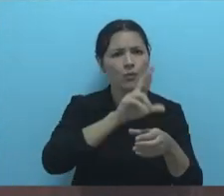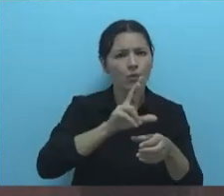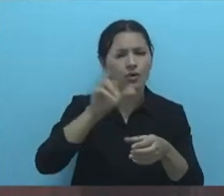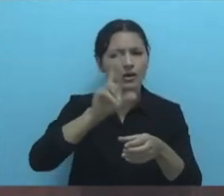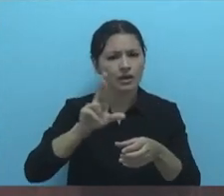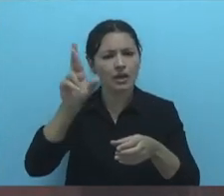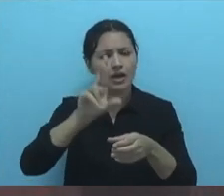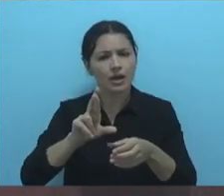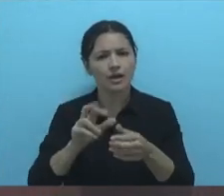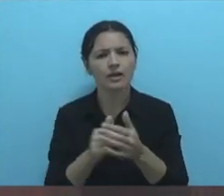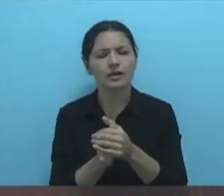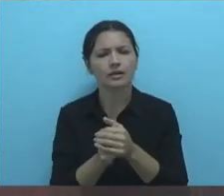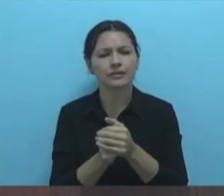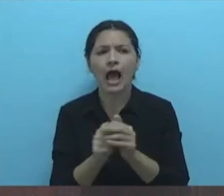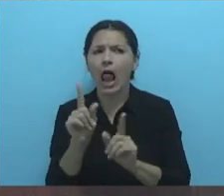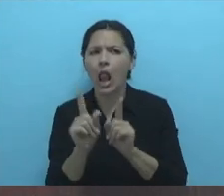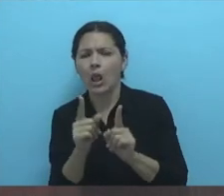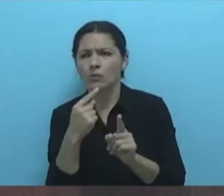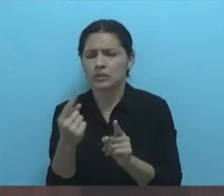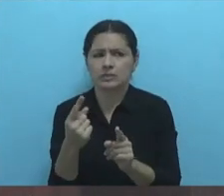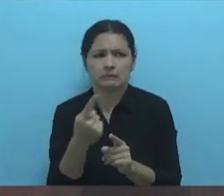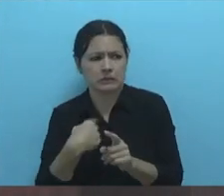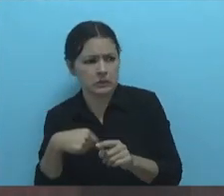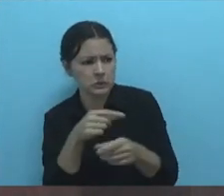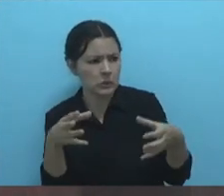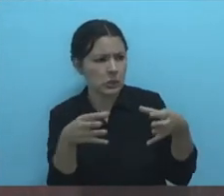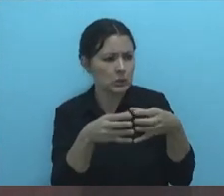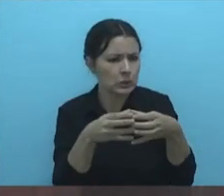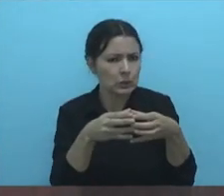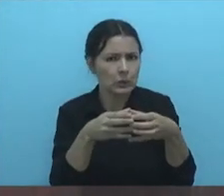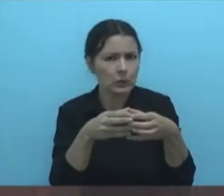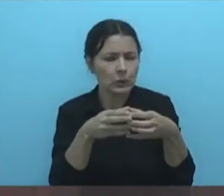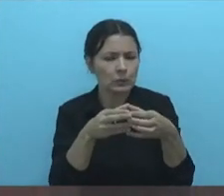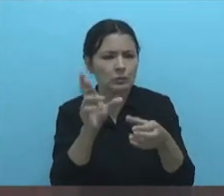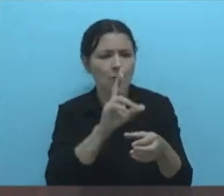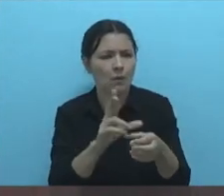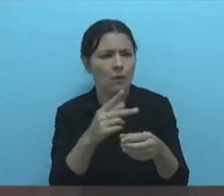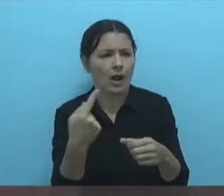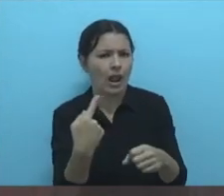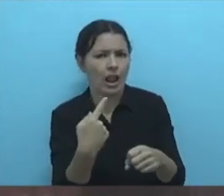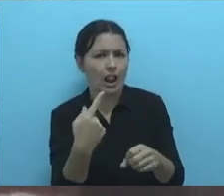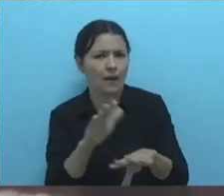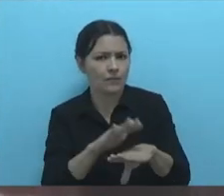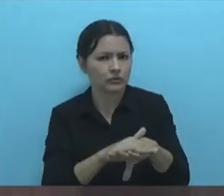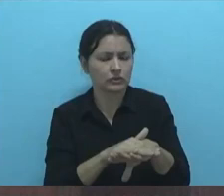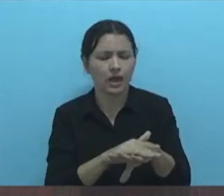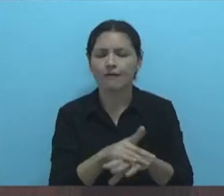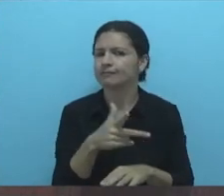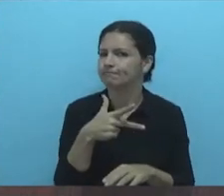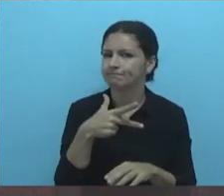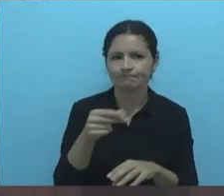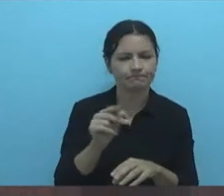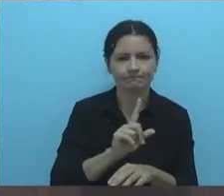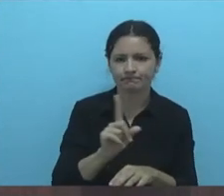que aunque se nos quieran acusar de no defender la situación en la que ha estado este niño por haber sido víctima de delitos